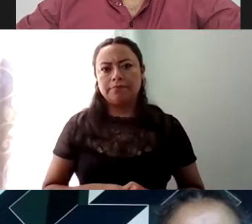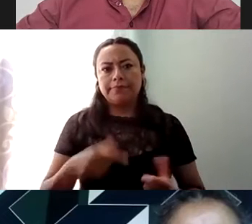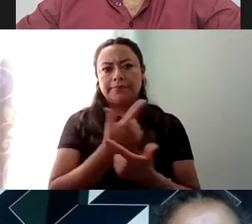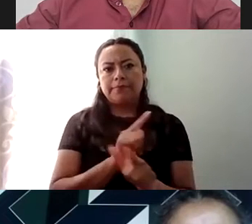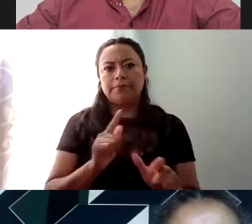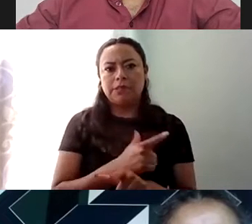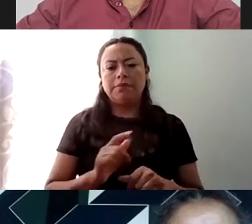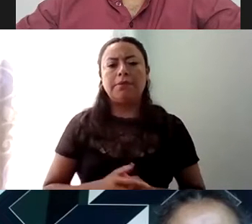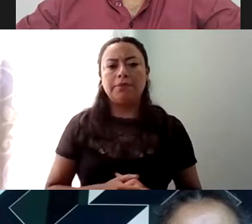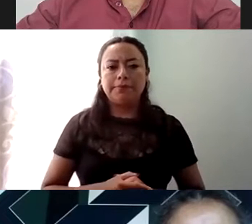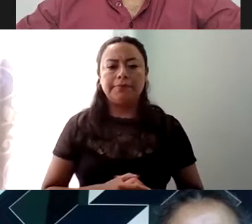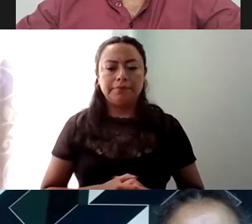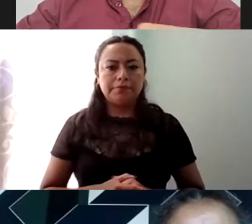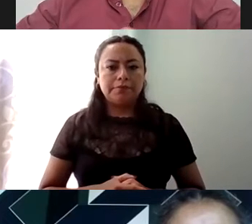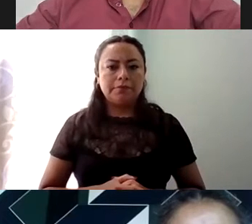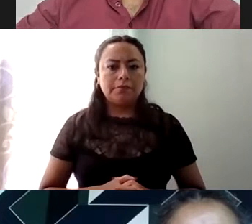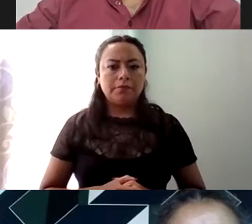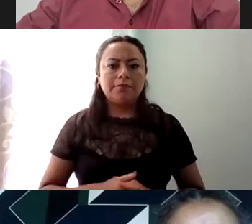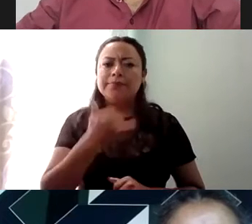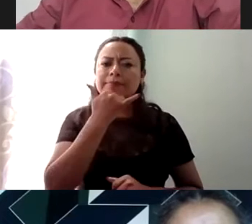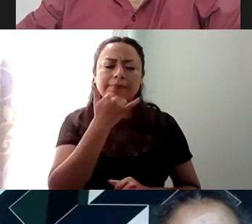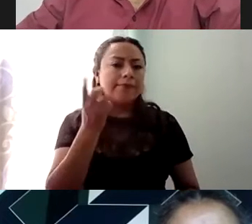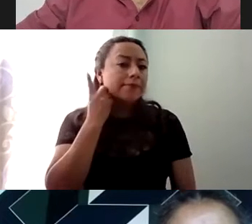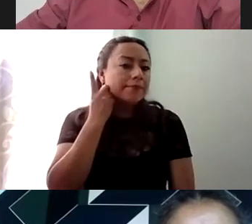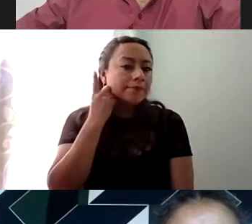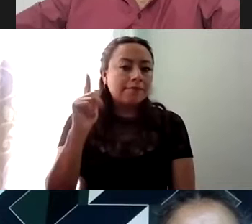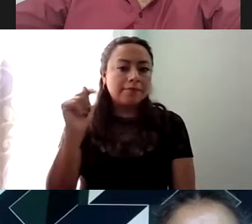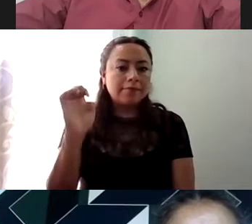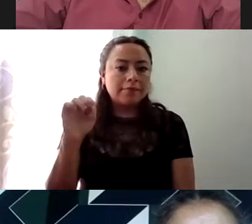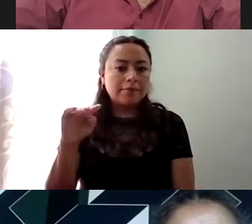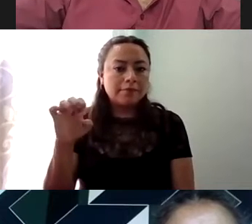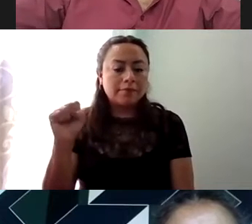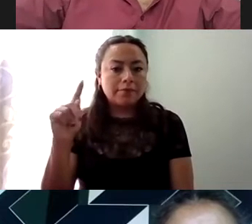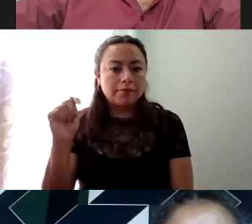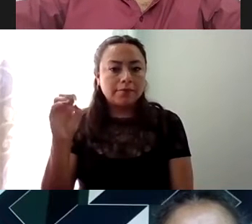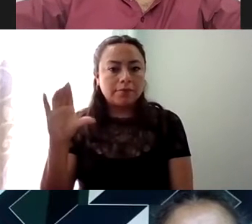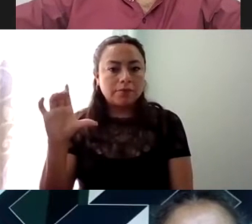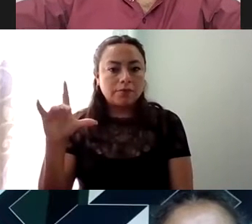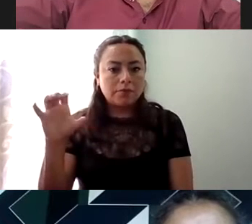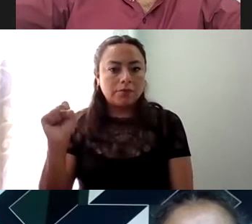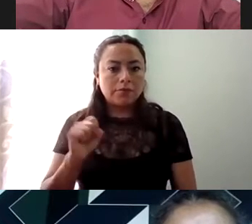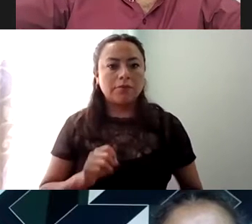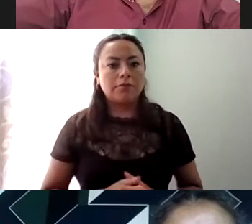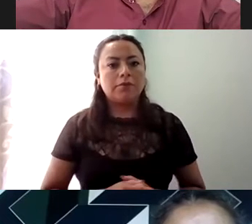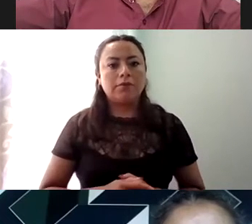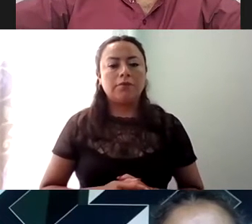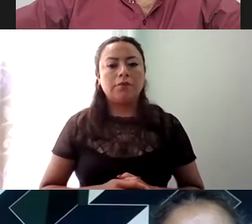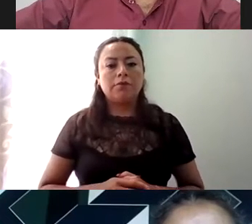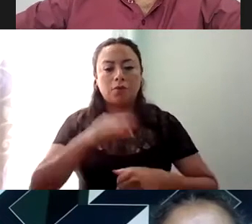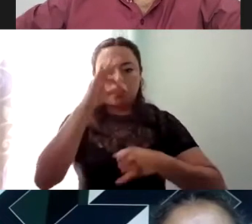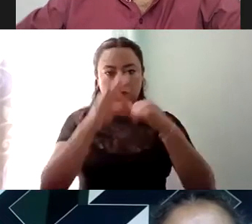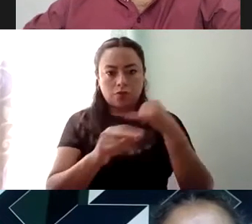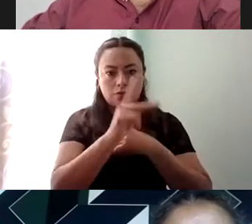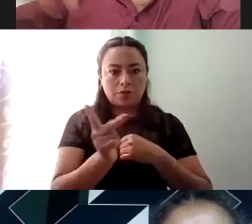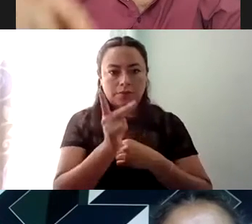la Carta de Derechos Humanos. Perdón, diputado Temístocles. Sí, adelante con la última pregunta, por favor, okay. Por el tema de